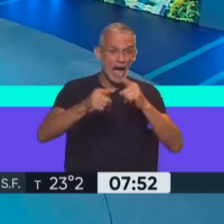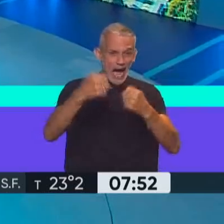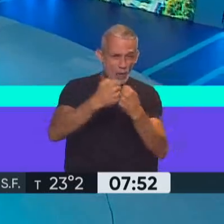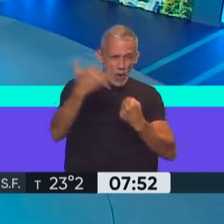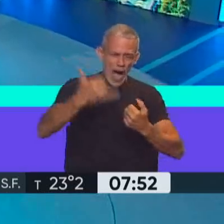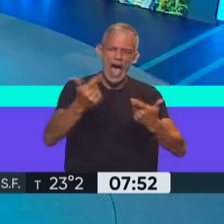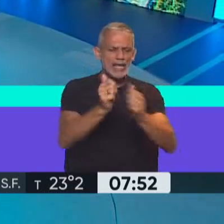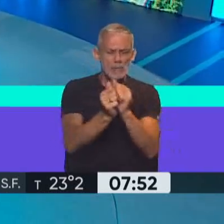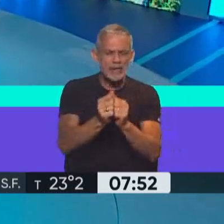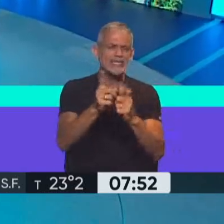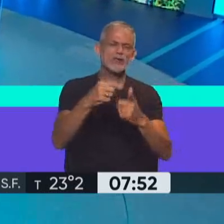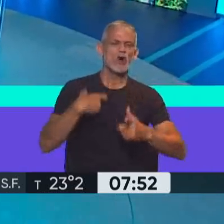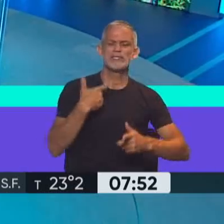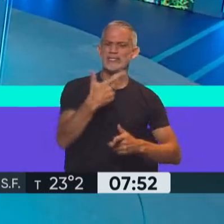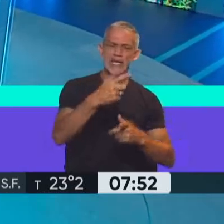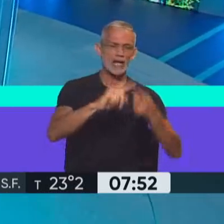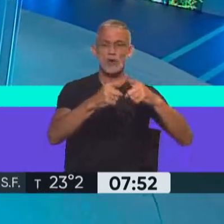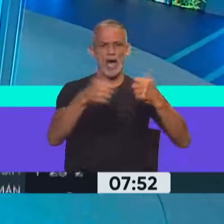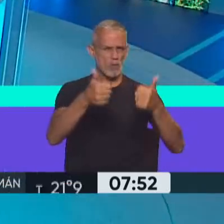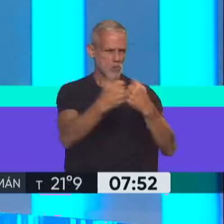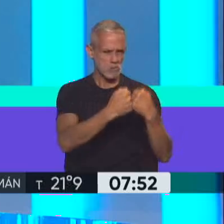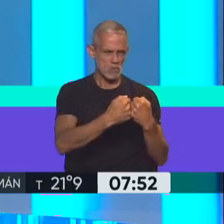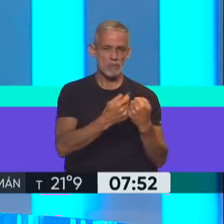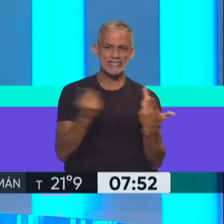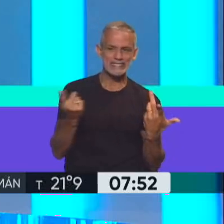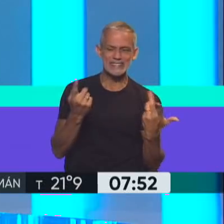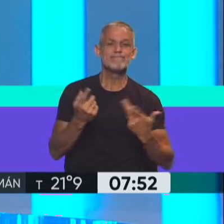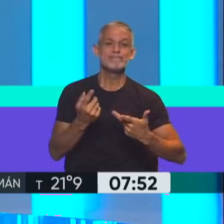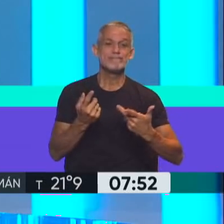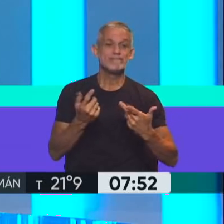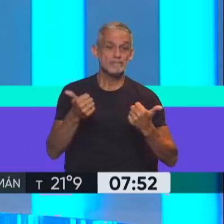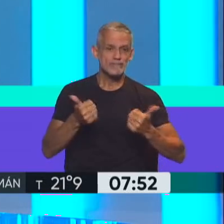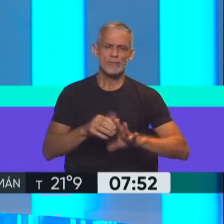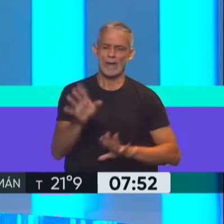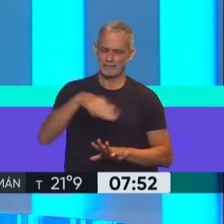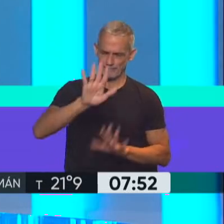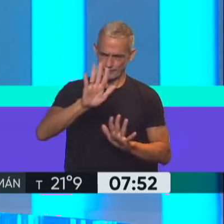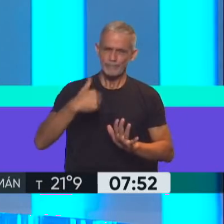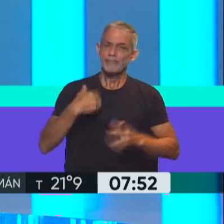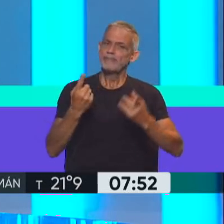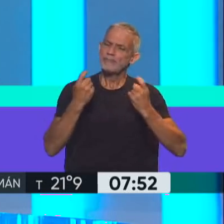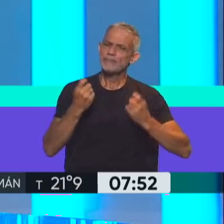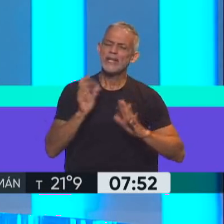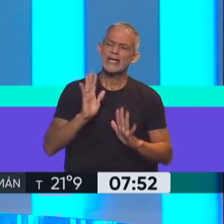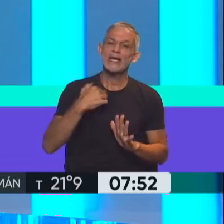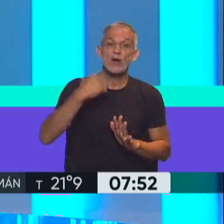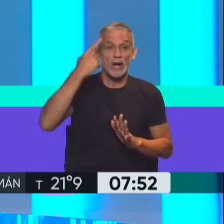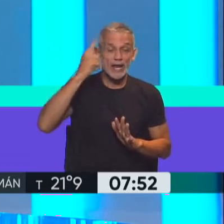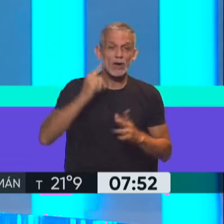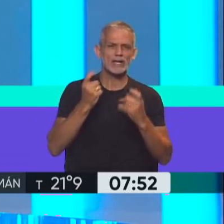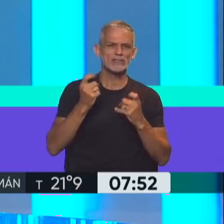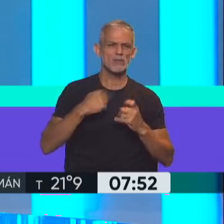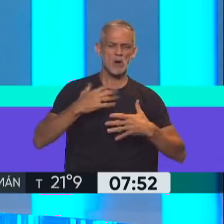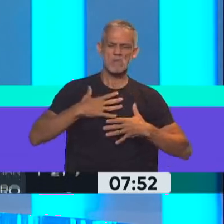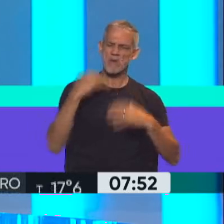empresarios de los dirigentes sindicales yo creo que es necesario digamos correrse de la mezquindad